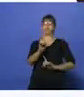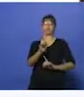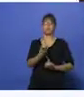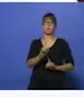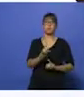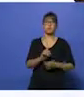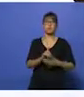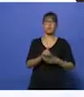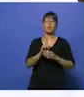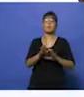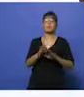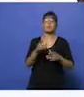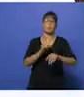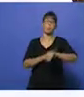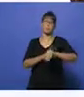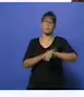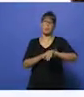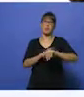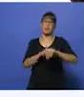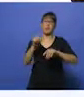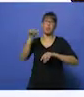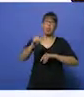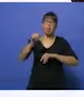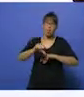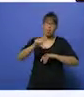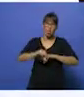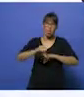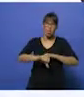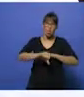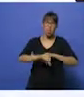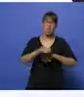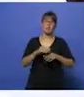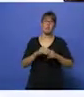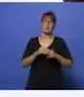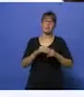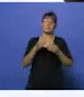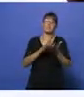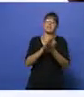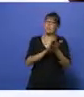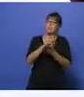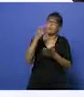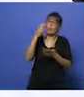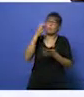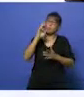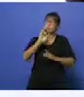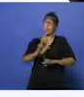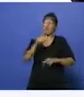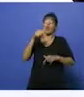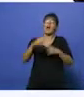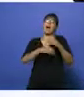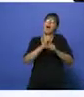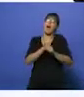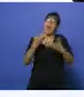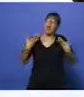sigue a este ritmo o sigue decayendo, posiblemente se vaya a poner un poco peor la situación. Hasta ahora es controlable,